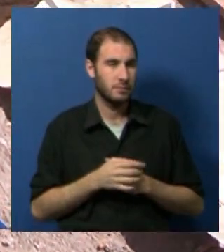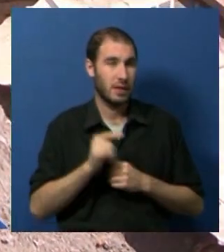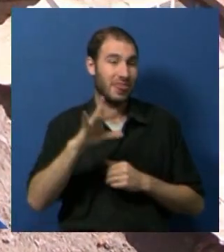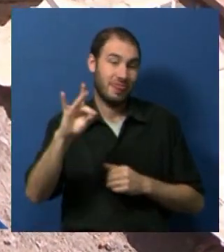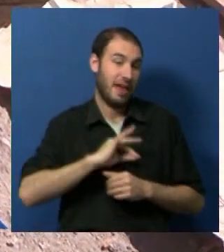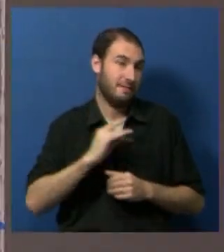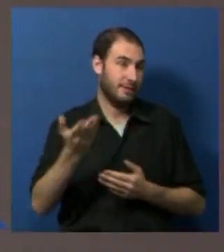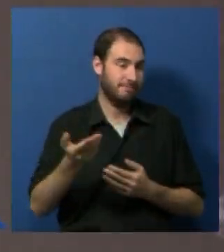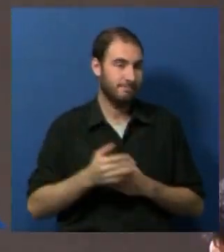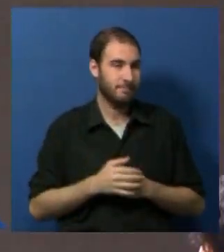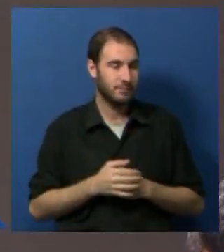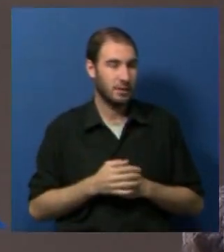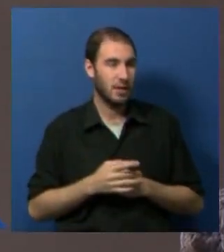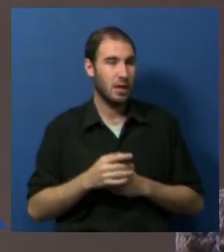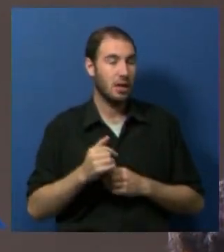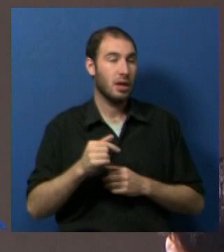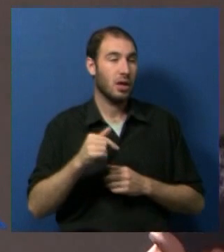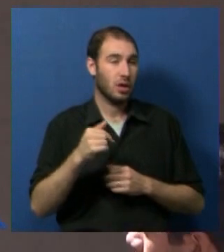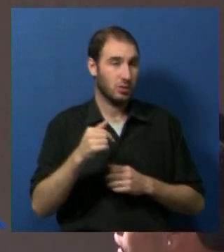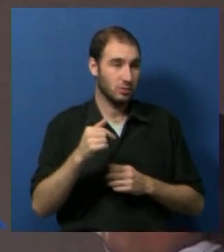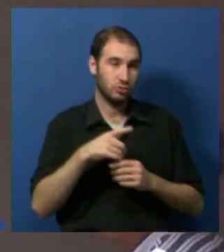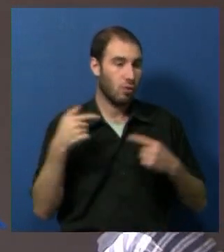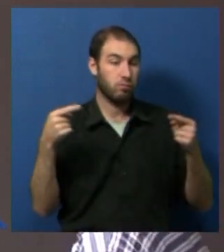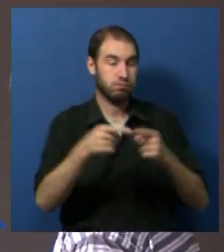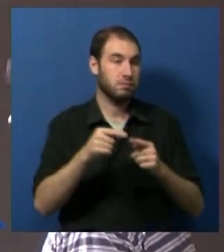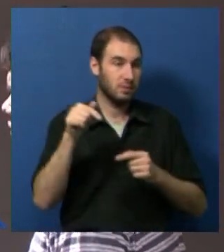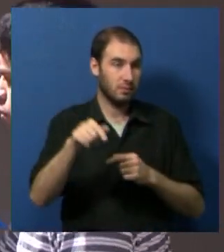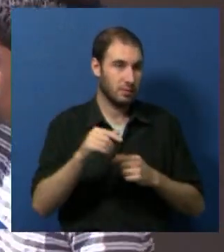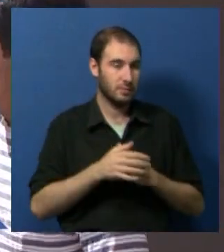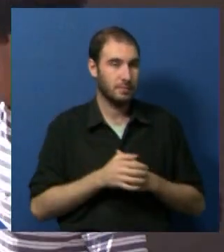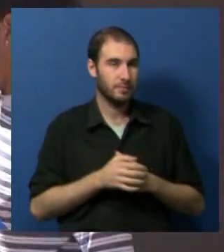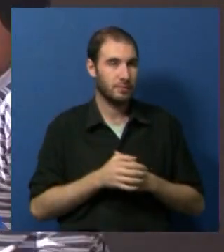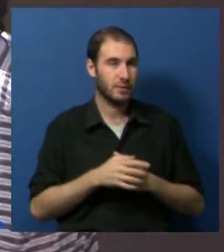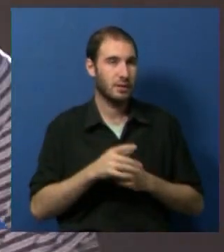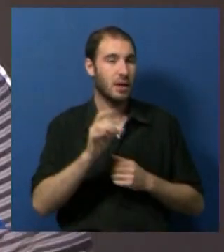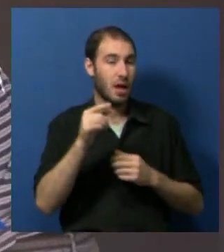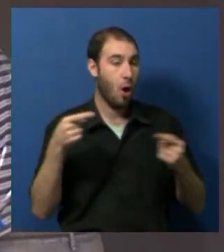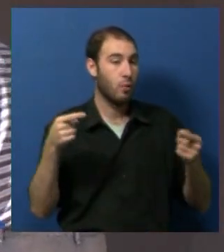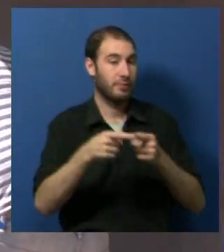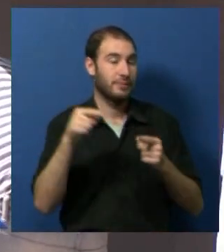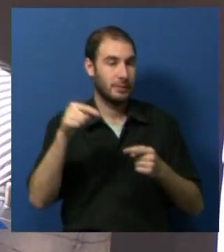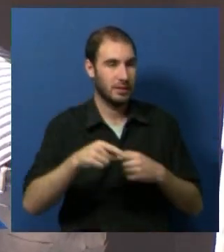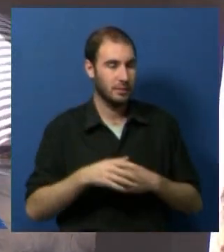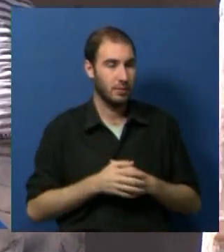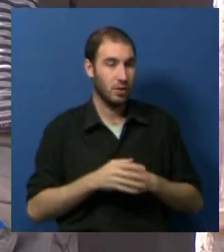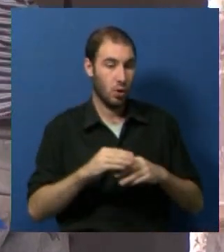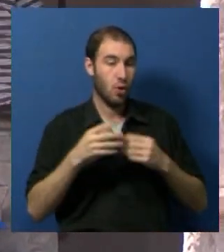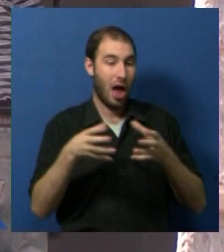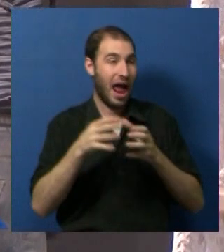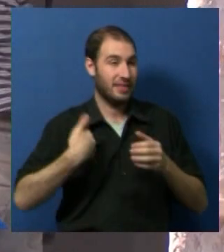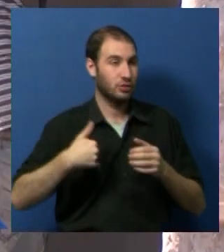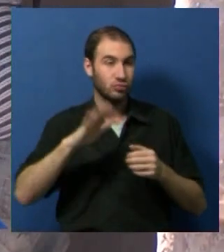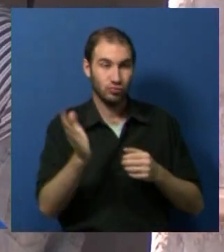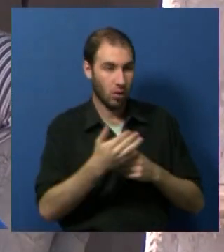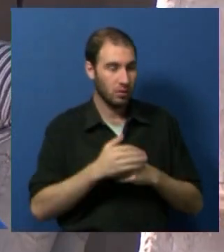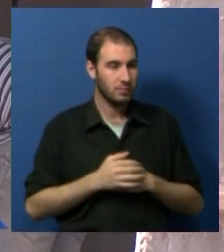tomar deuda. Bueno, todo esto apunta a que sea una meta entre todos los